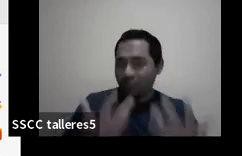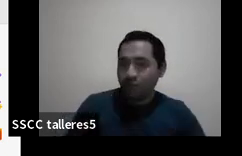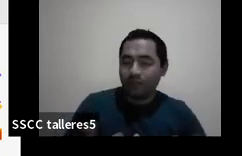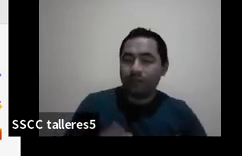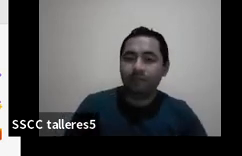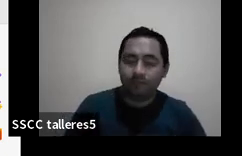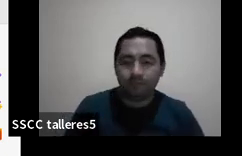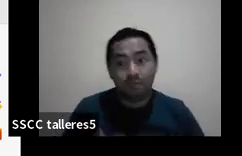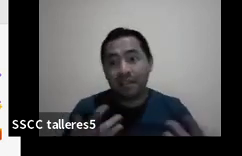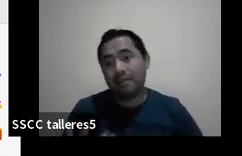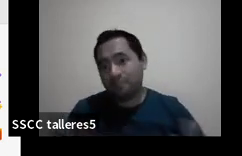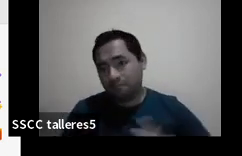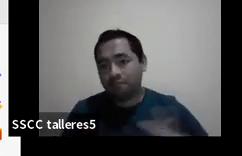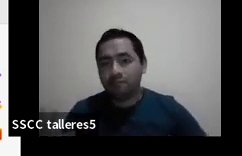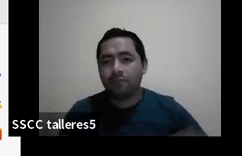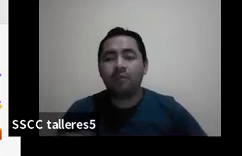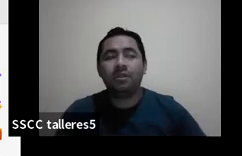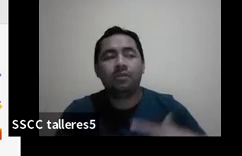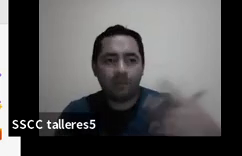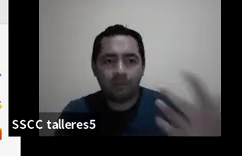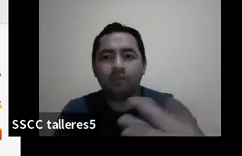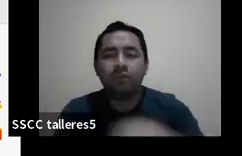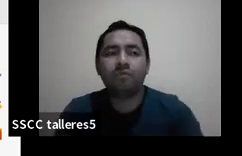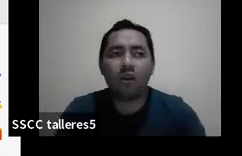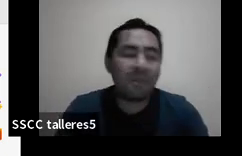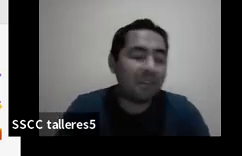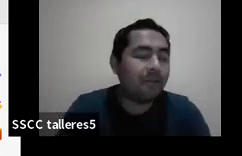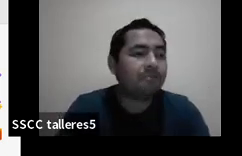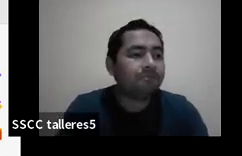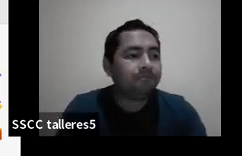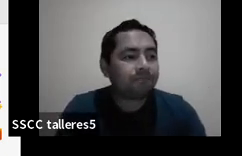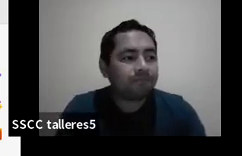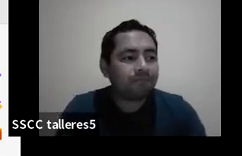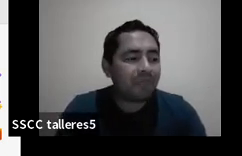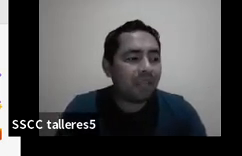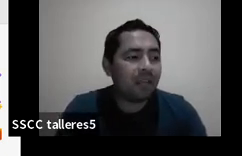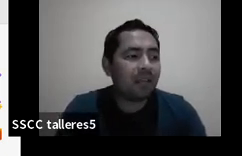diferentes reacciones. Padres, como te digo, he visto, me han comentado,